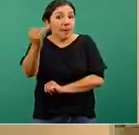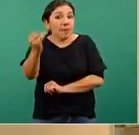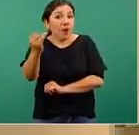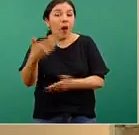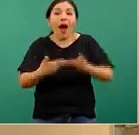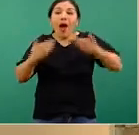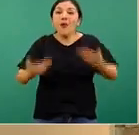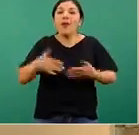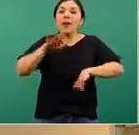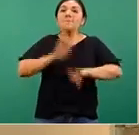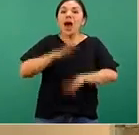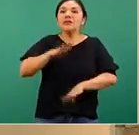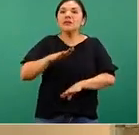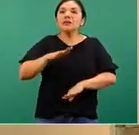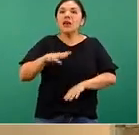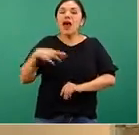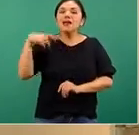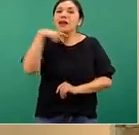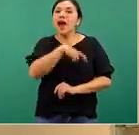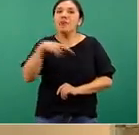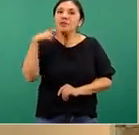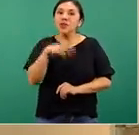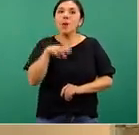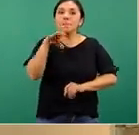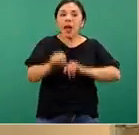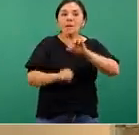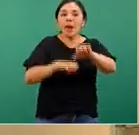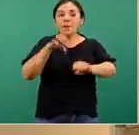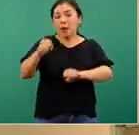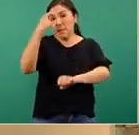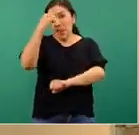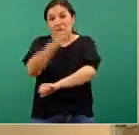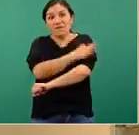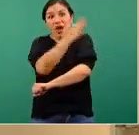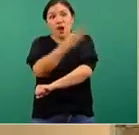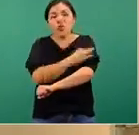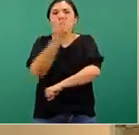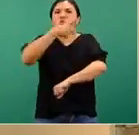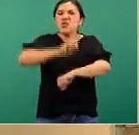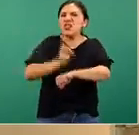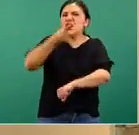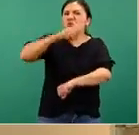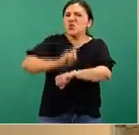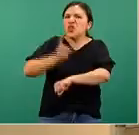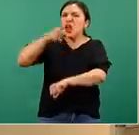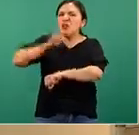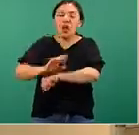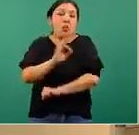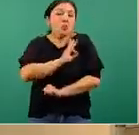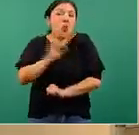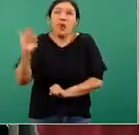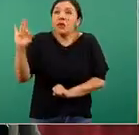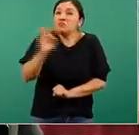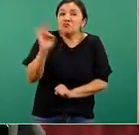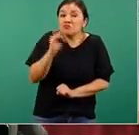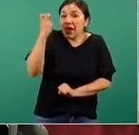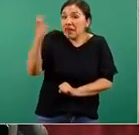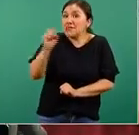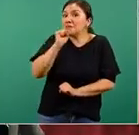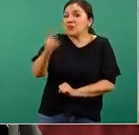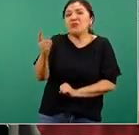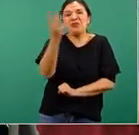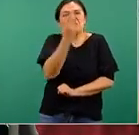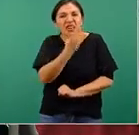más continuo de altas coberturas vacunales por día. Posiblemente estaremos llegando a estos